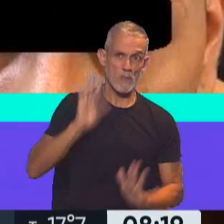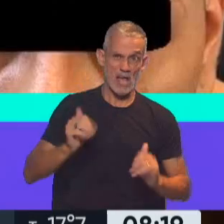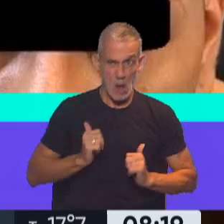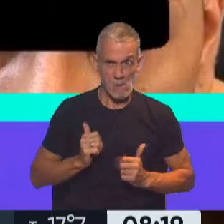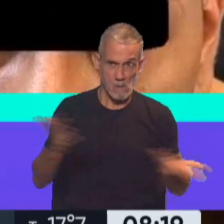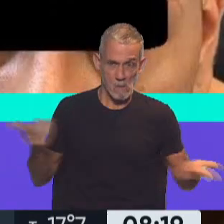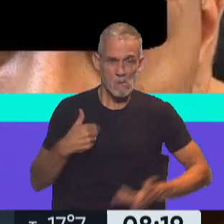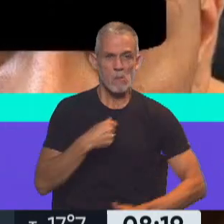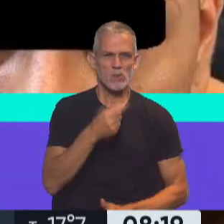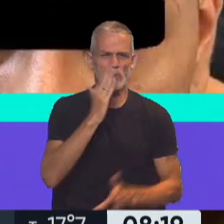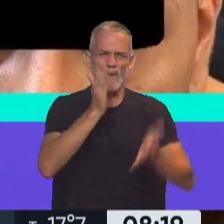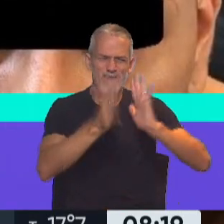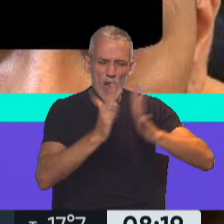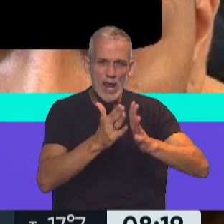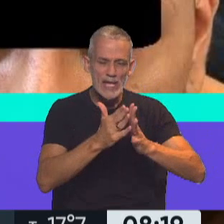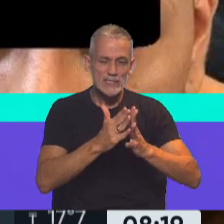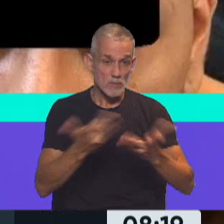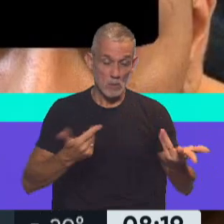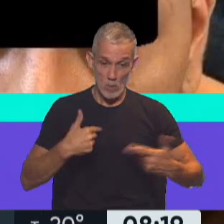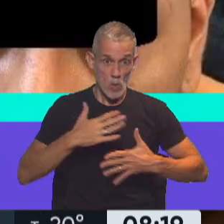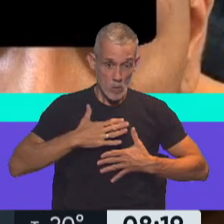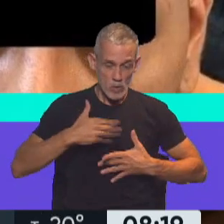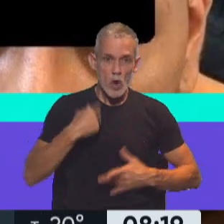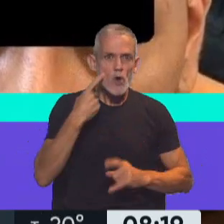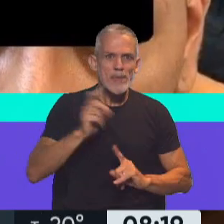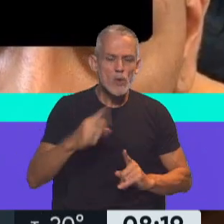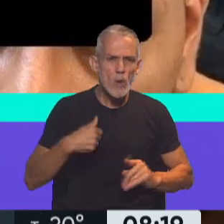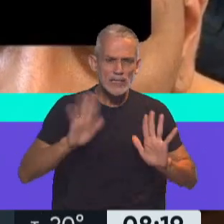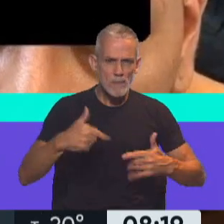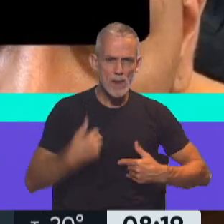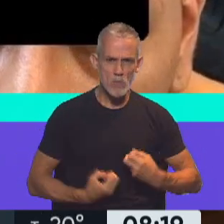humillación, vulneración y violencia que ni siquiera se reconocen como tales, y